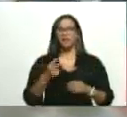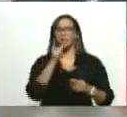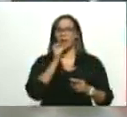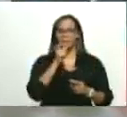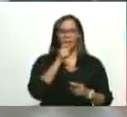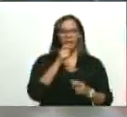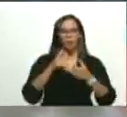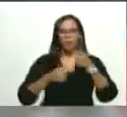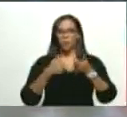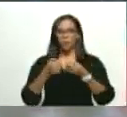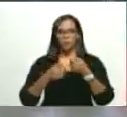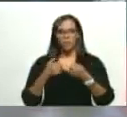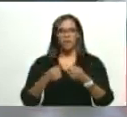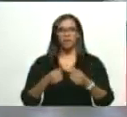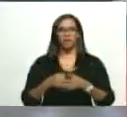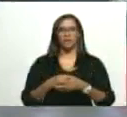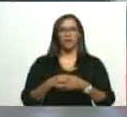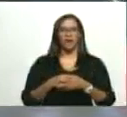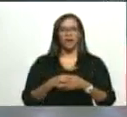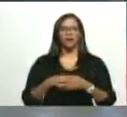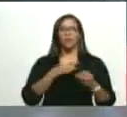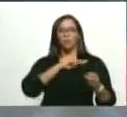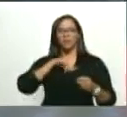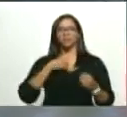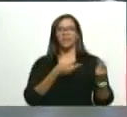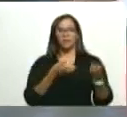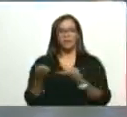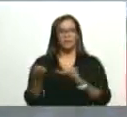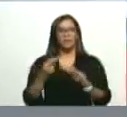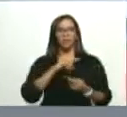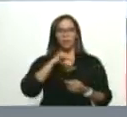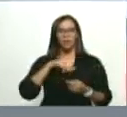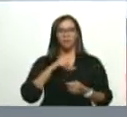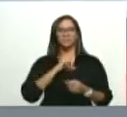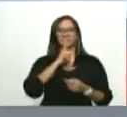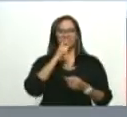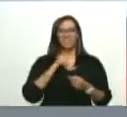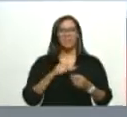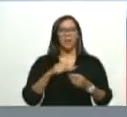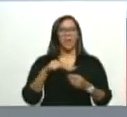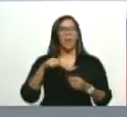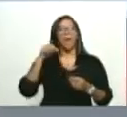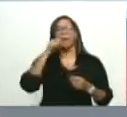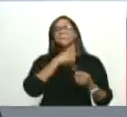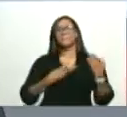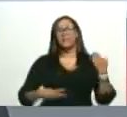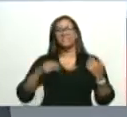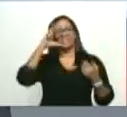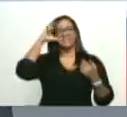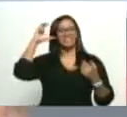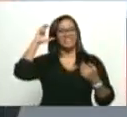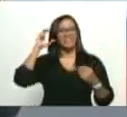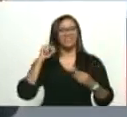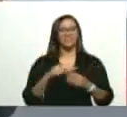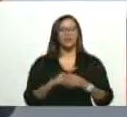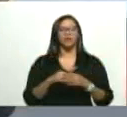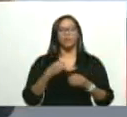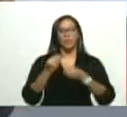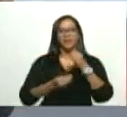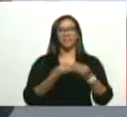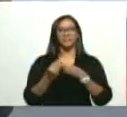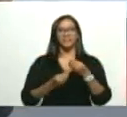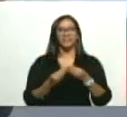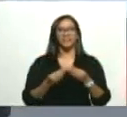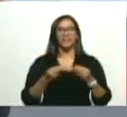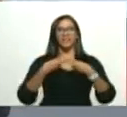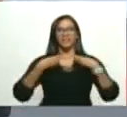pregunta a nuestra invitada o a nuestro silencioso vicecanciller que se encuentra acá al lado de ella, puede hacerlo en